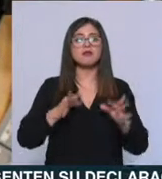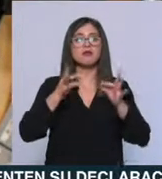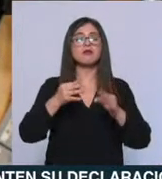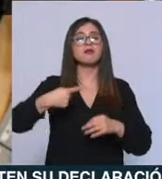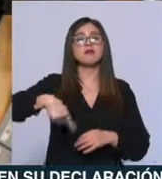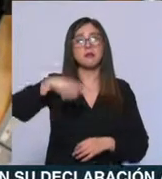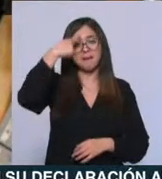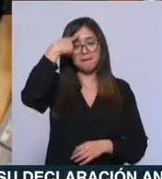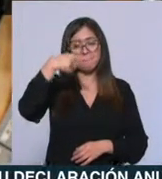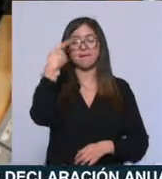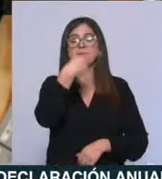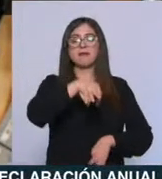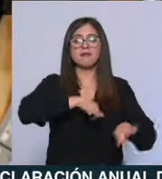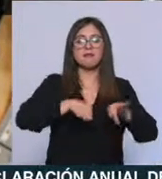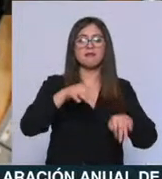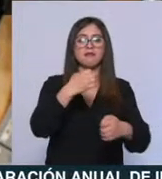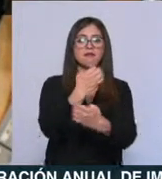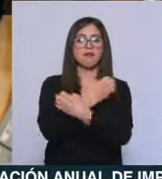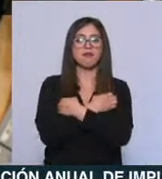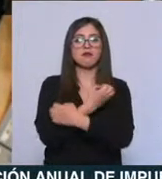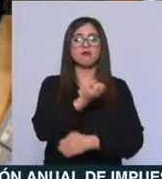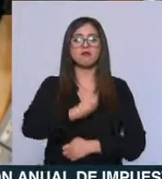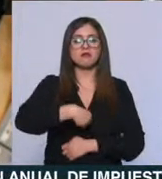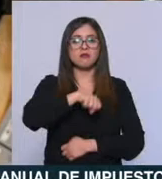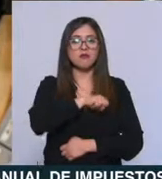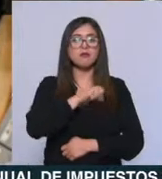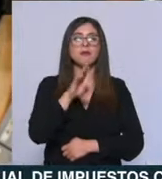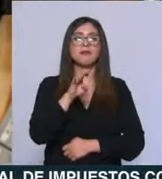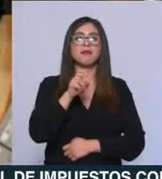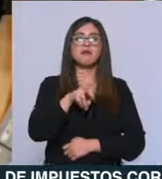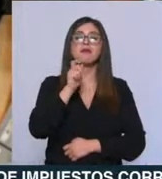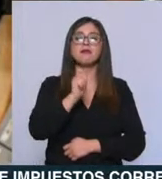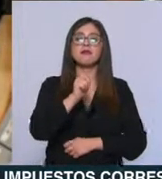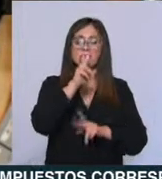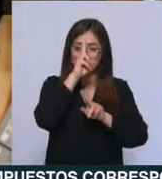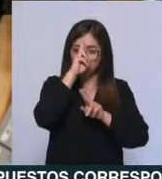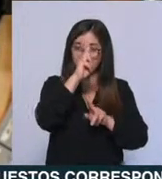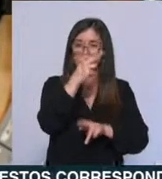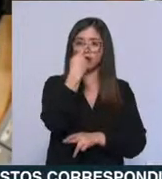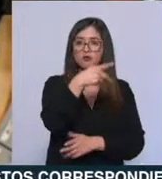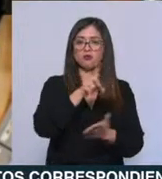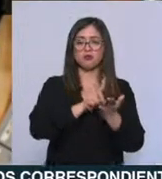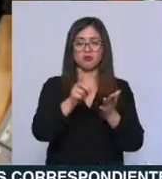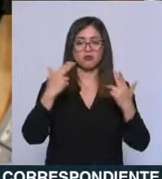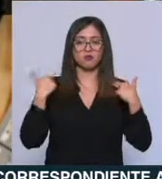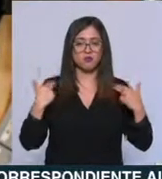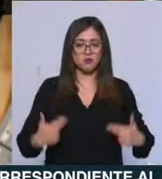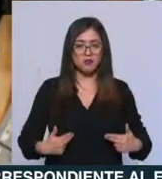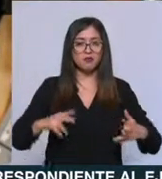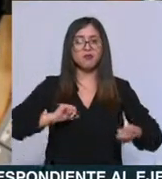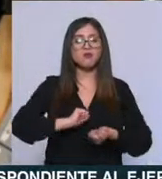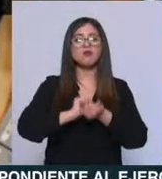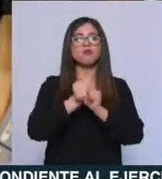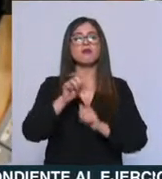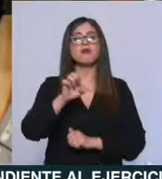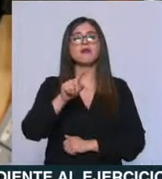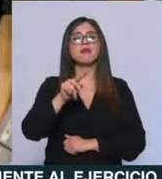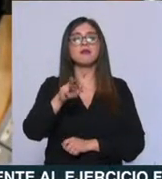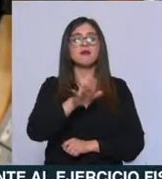empleo, educación, salud, bienestar y el pleno respeto a los derechos humanos. Regenerará la ética de la